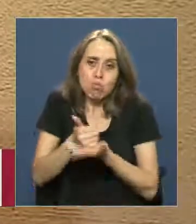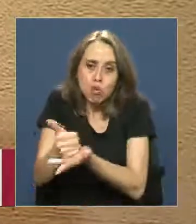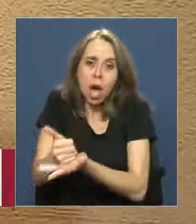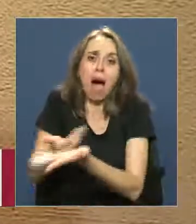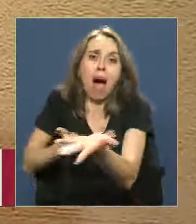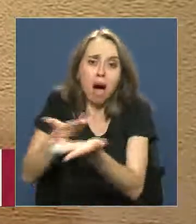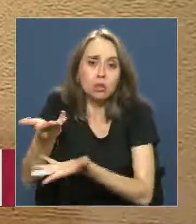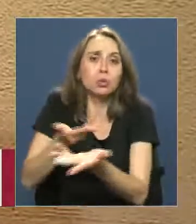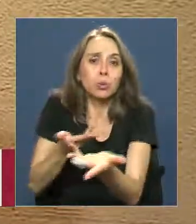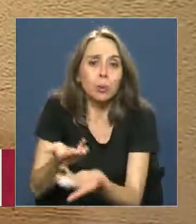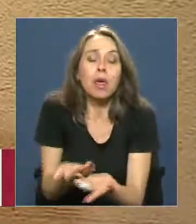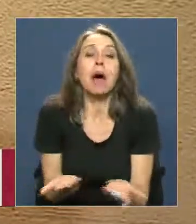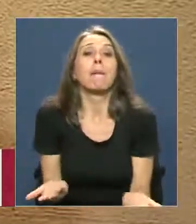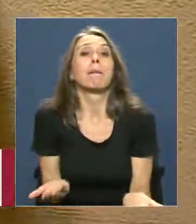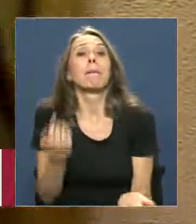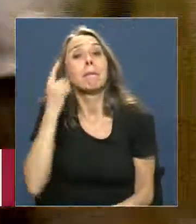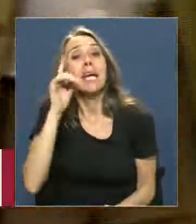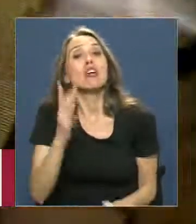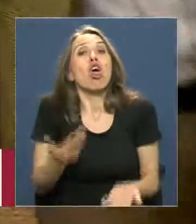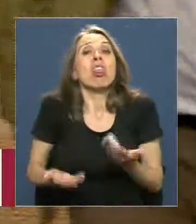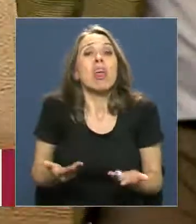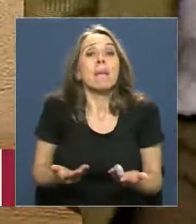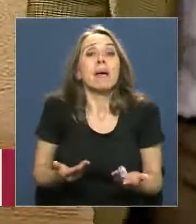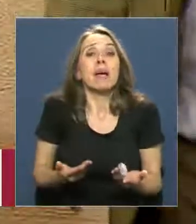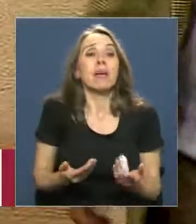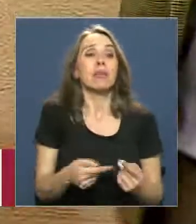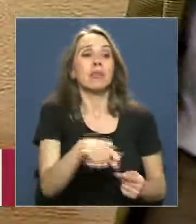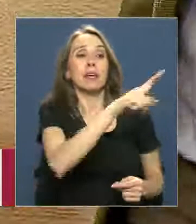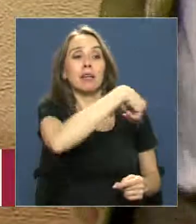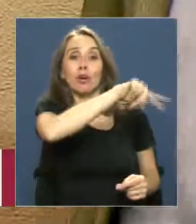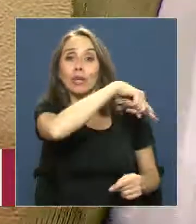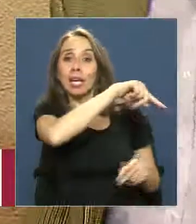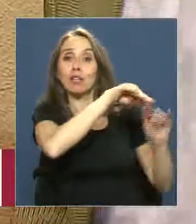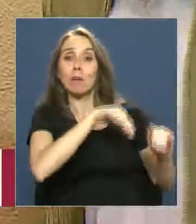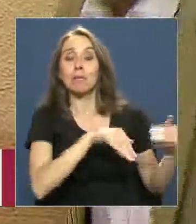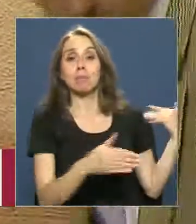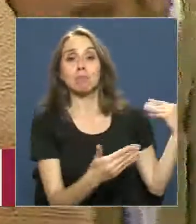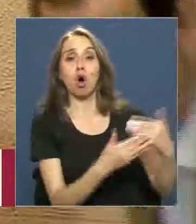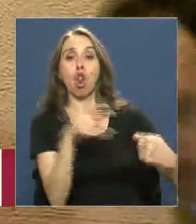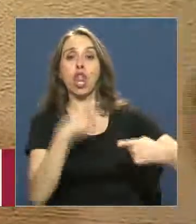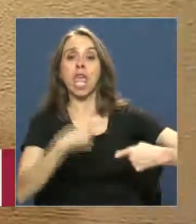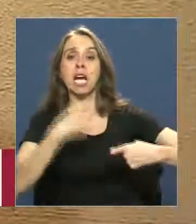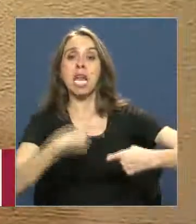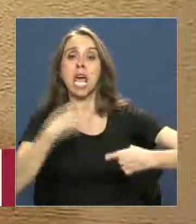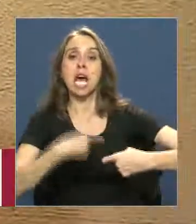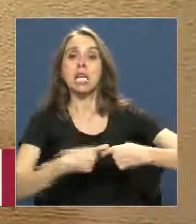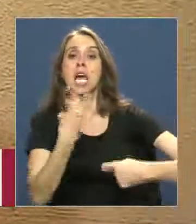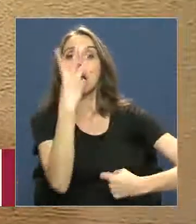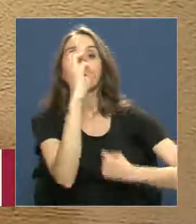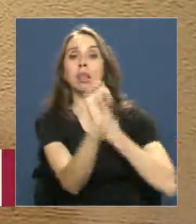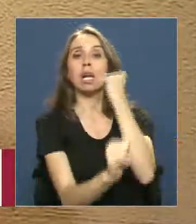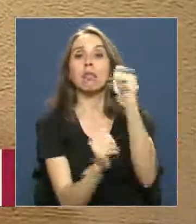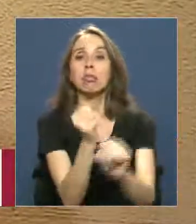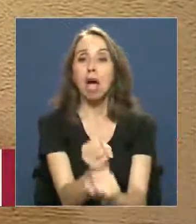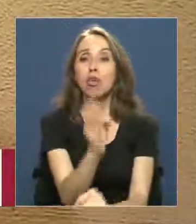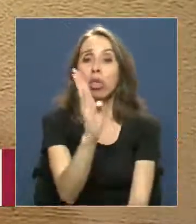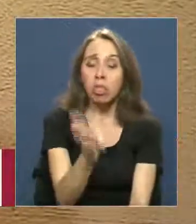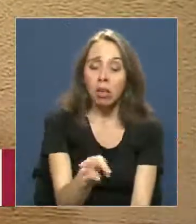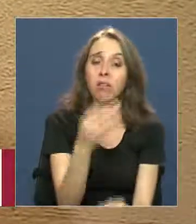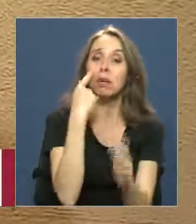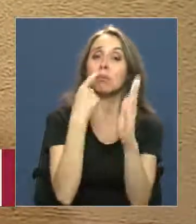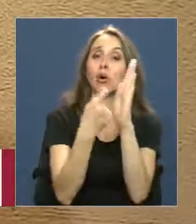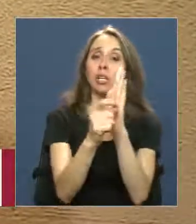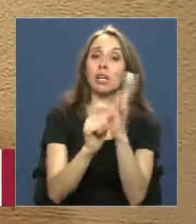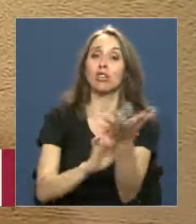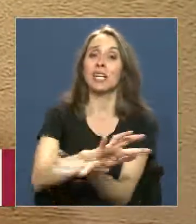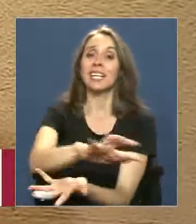embargo, son las cualidades que ellos mismos han renegado durante 30 años. Al respecto, debemos reconocer que